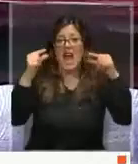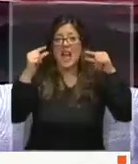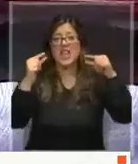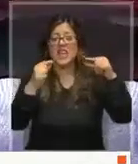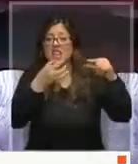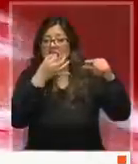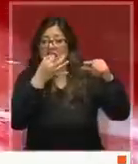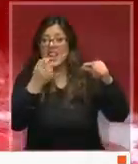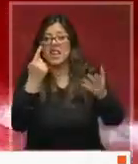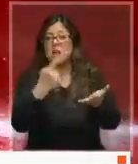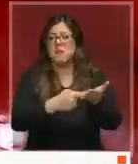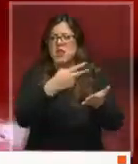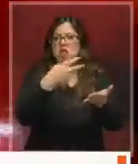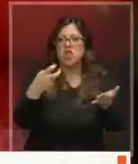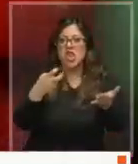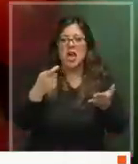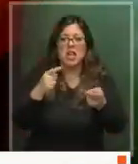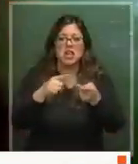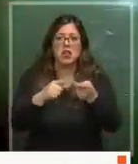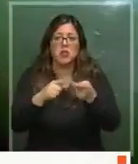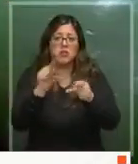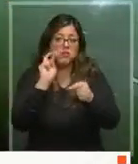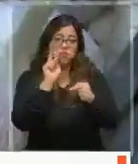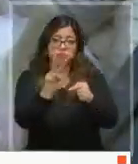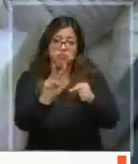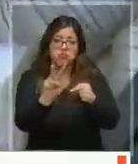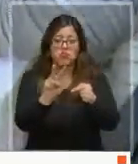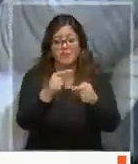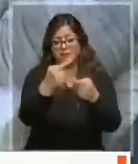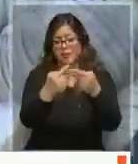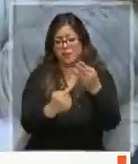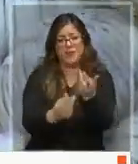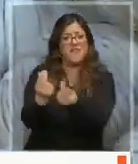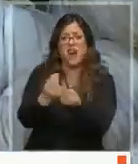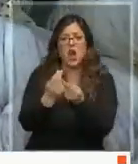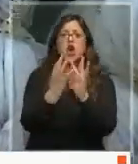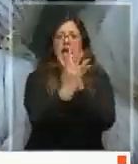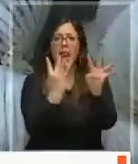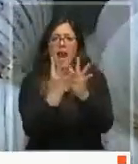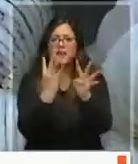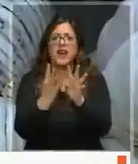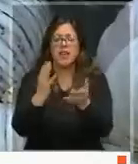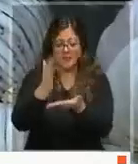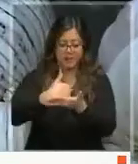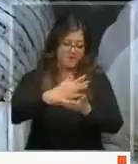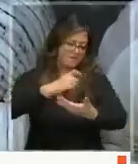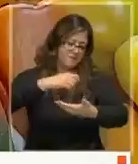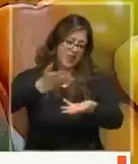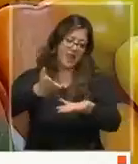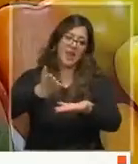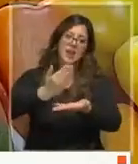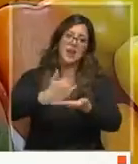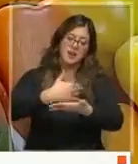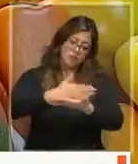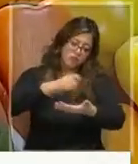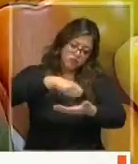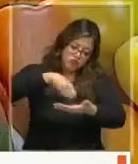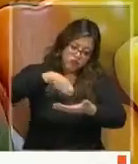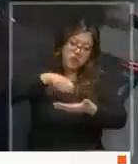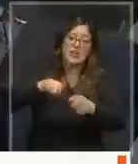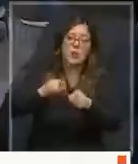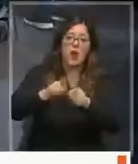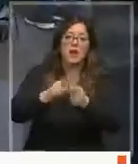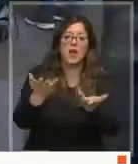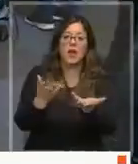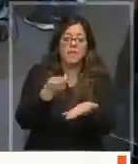a 1.000 pesos. Son algunos precios que se pueden ver ahora en la feria para hacer un pebre. El dilema es comprar para